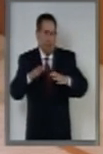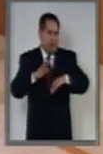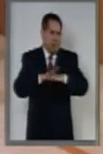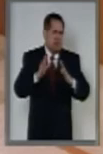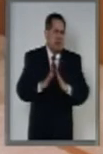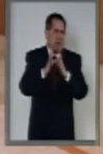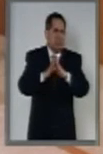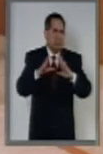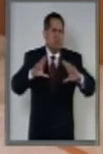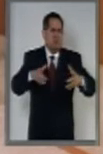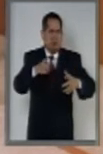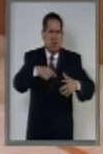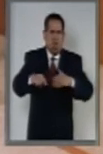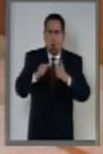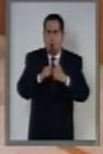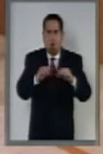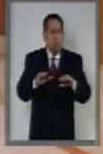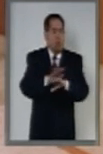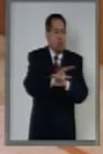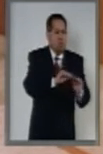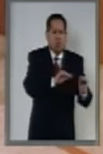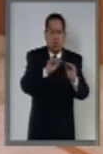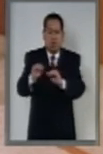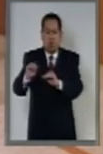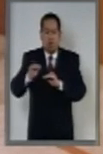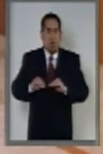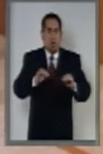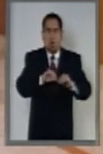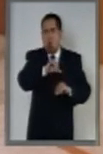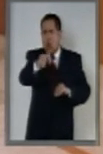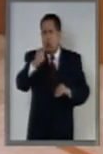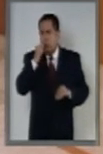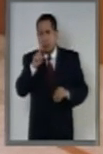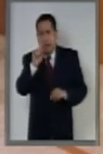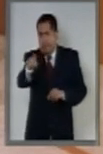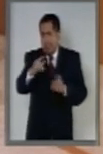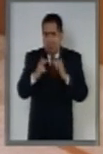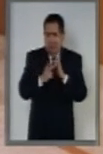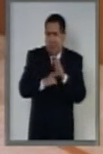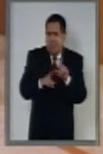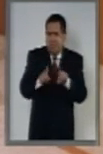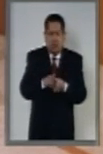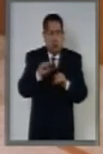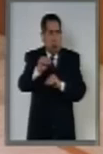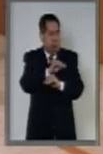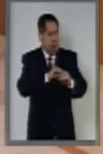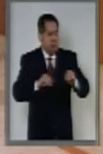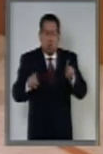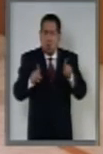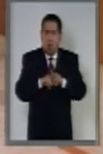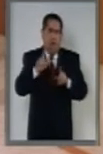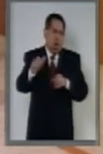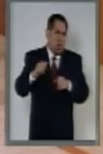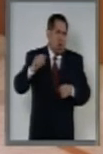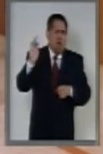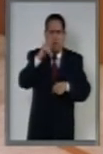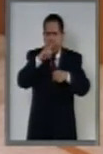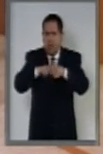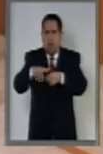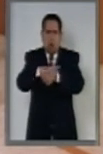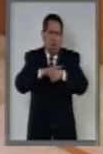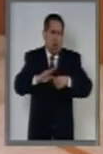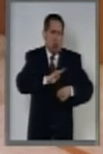participar o moverse a otras agencias de seguridad locales, municipales